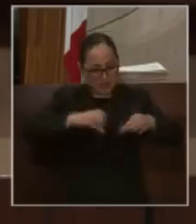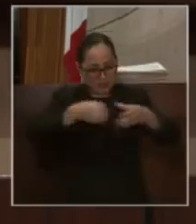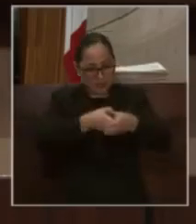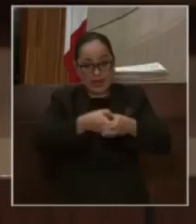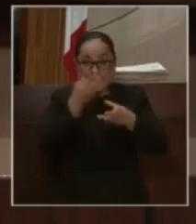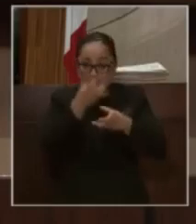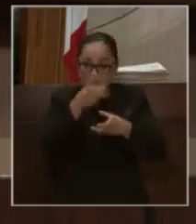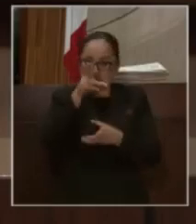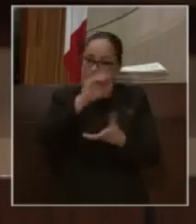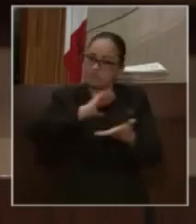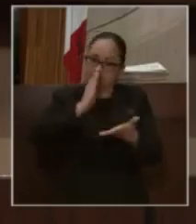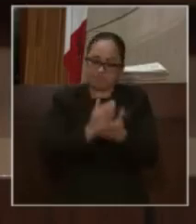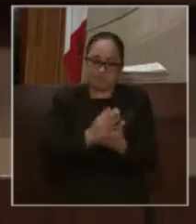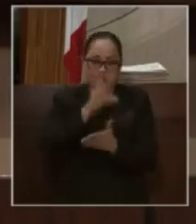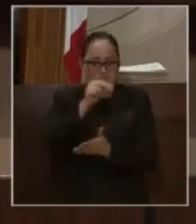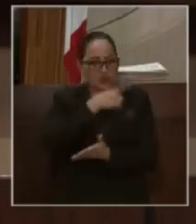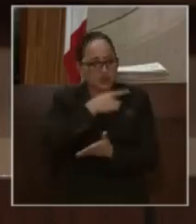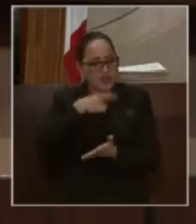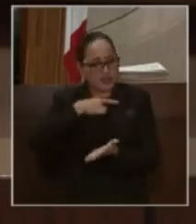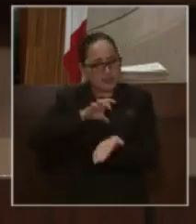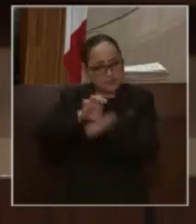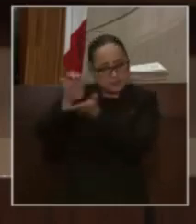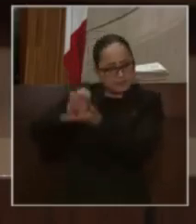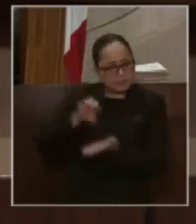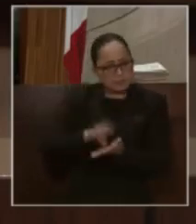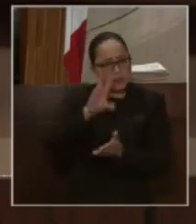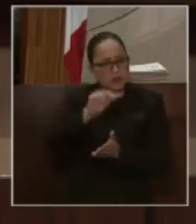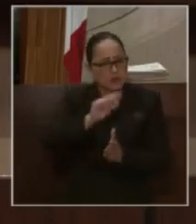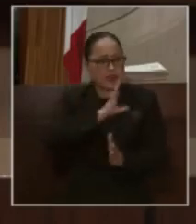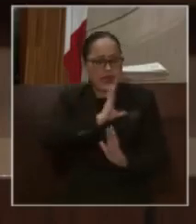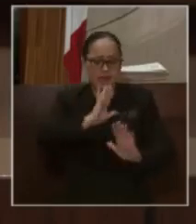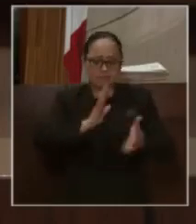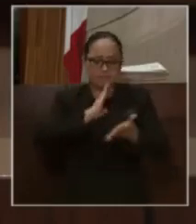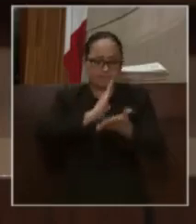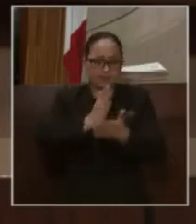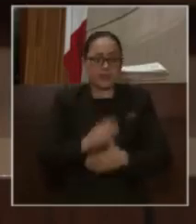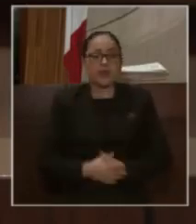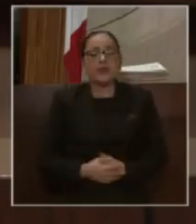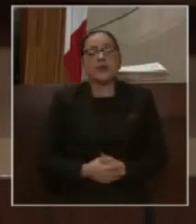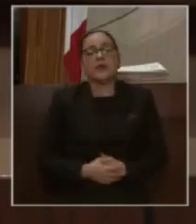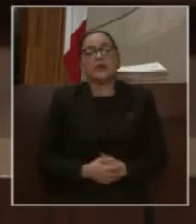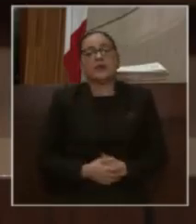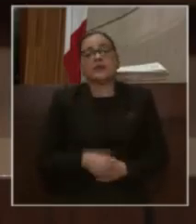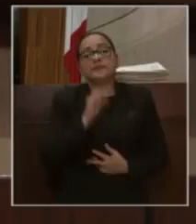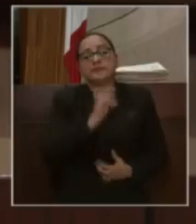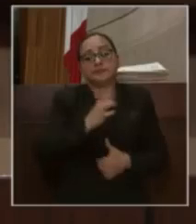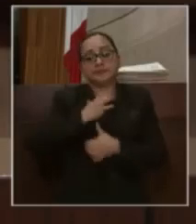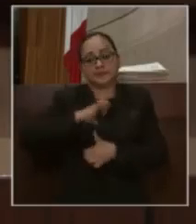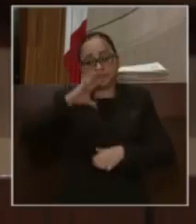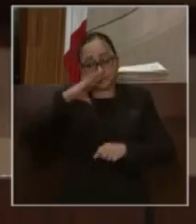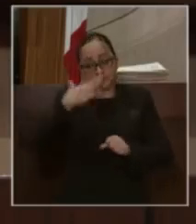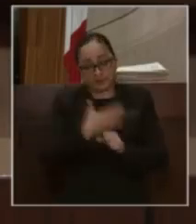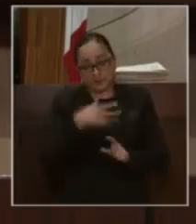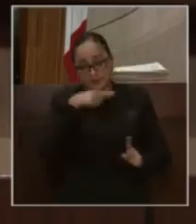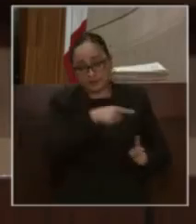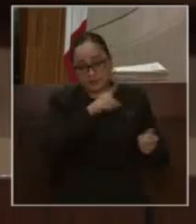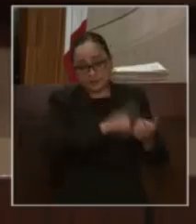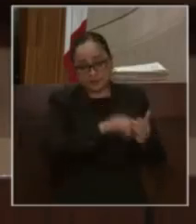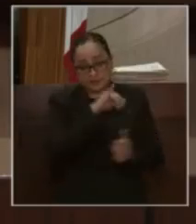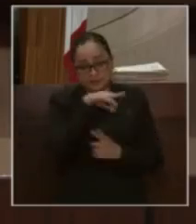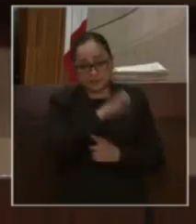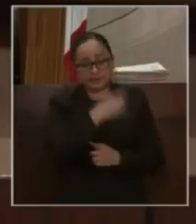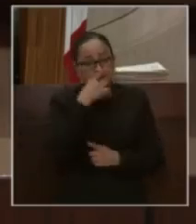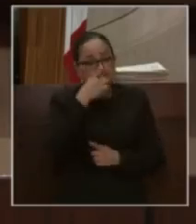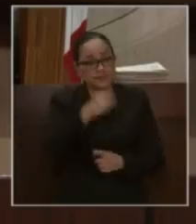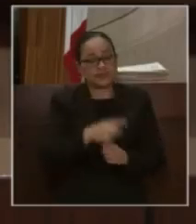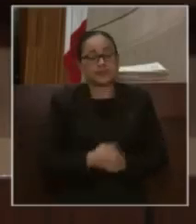relativas al fideicomiso. Lo anterior porque consideró la autoridad responsable que a